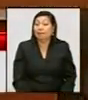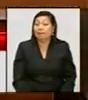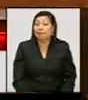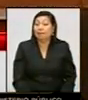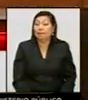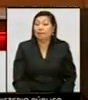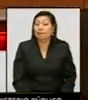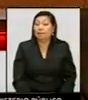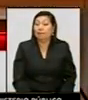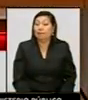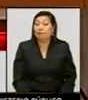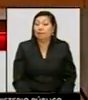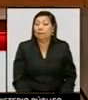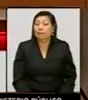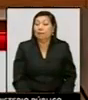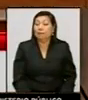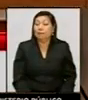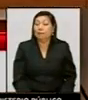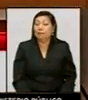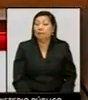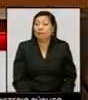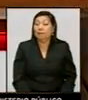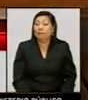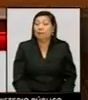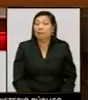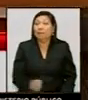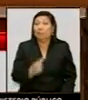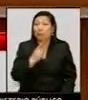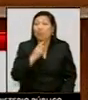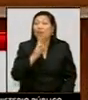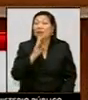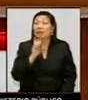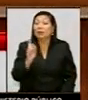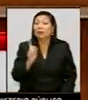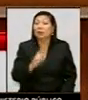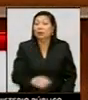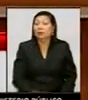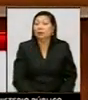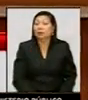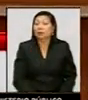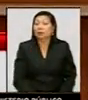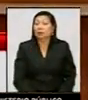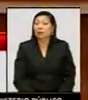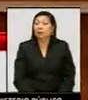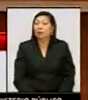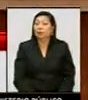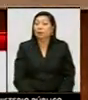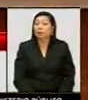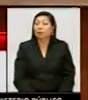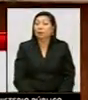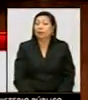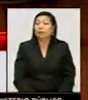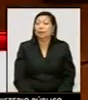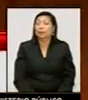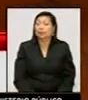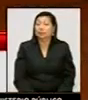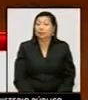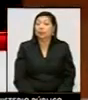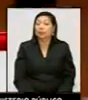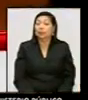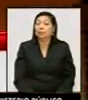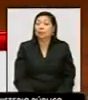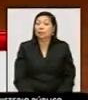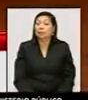Tiene la palabra el congresista Elvira Wilca y luego el congresista Luis López Vilela. Muchas gracias, presidente, por su intermedio